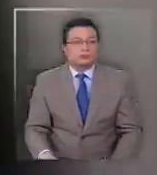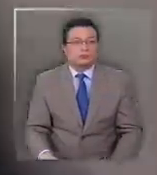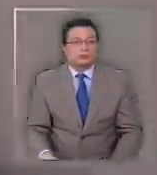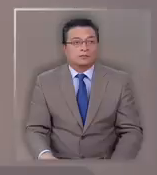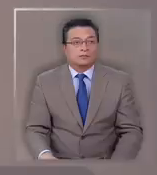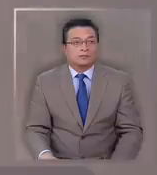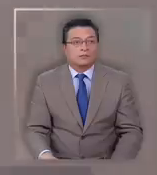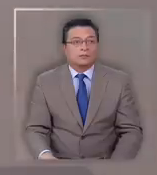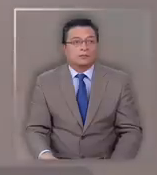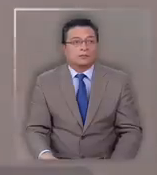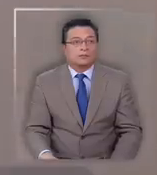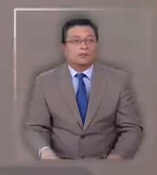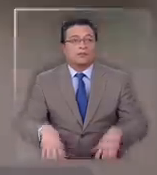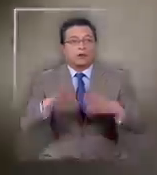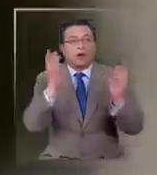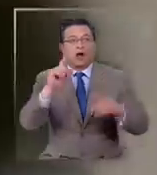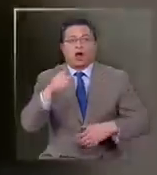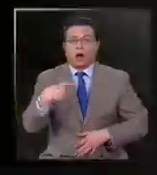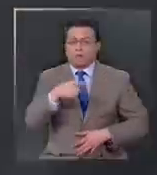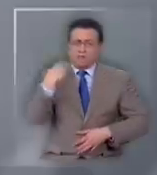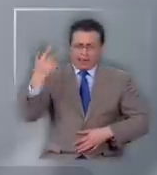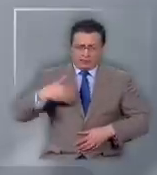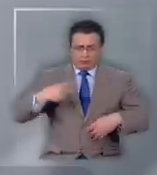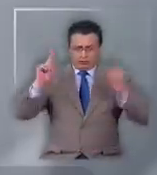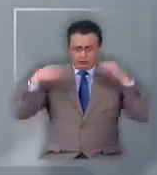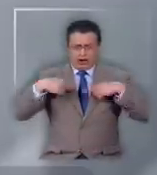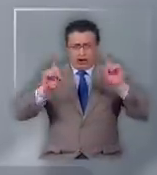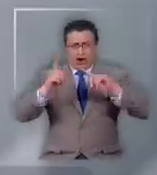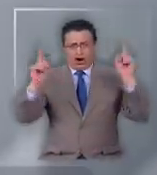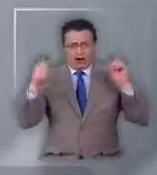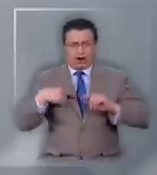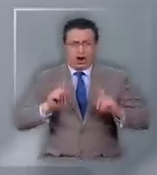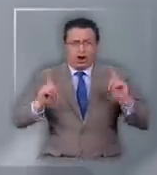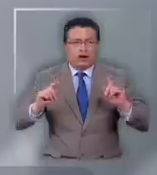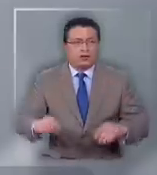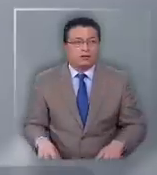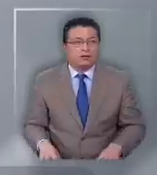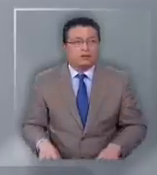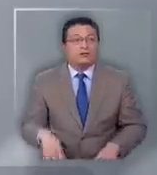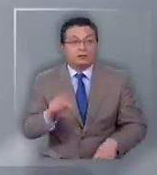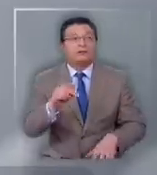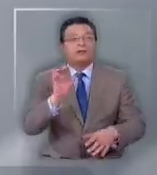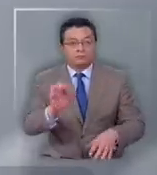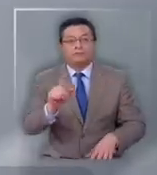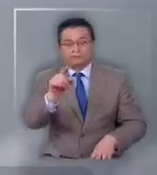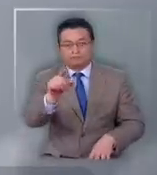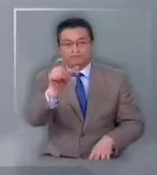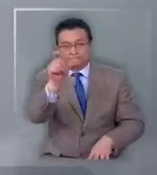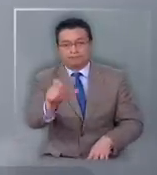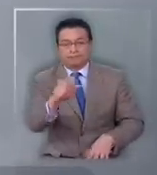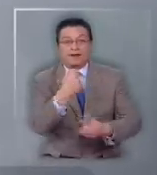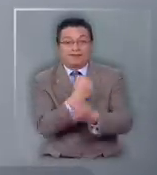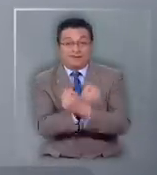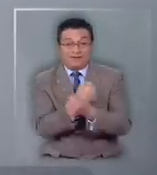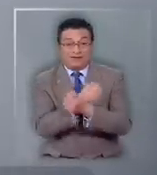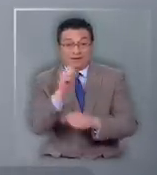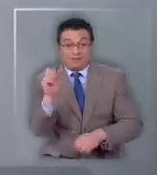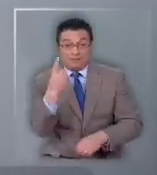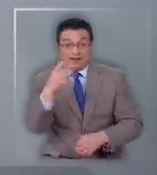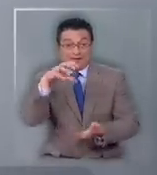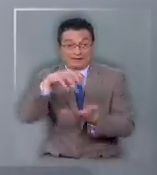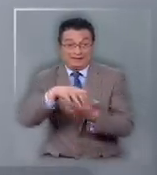mata me mata lo niegan una y otra vez pero la verdad es que para el personal de la primera comisaría de santiago